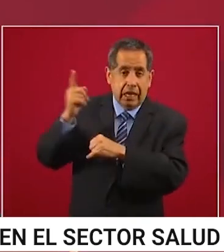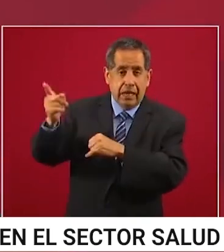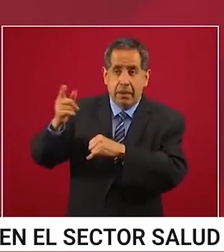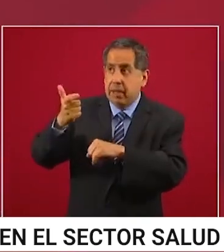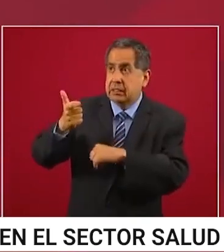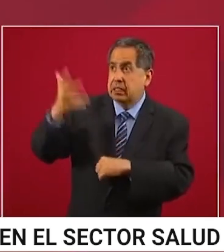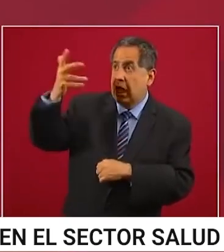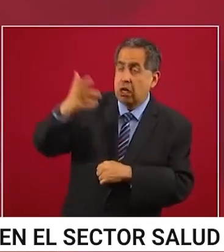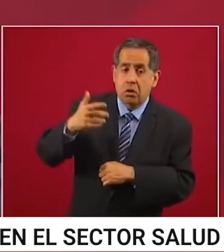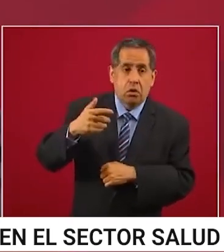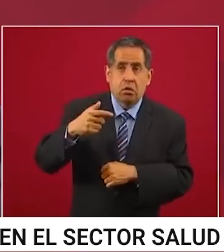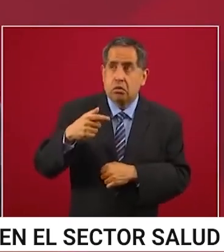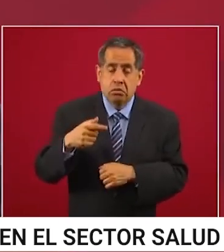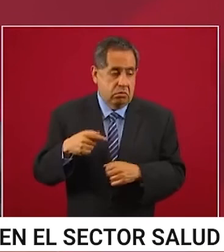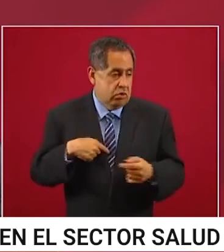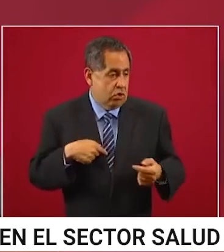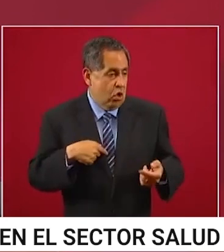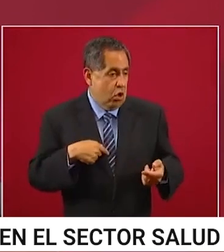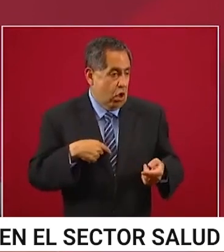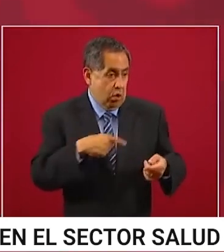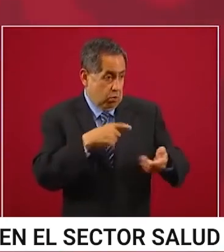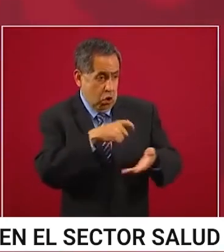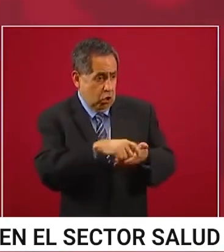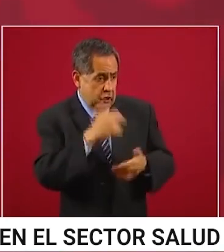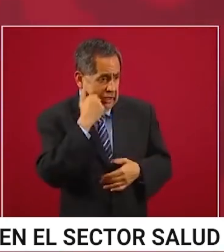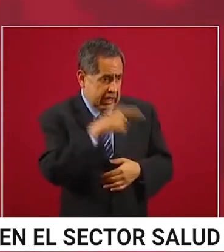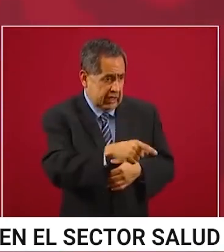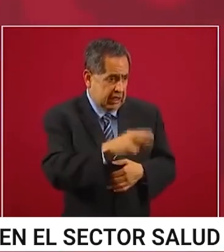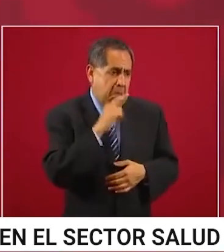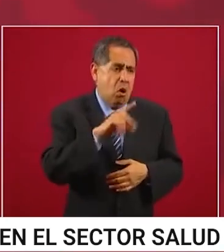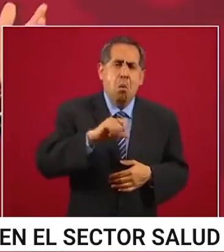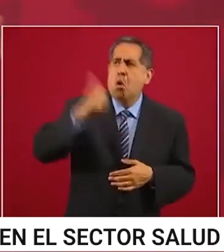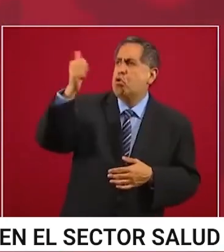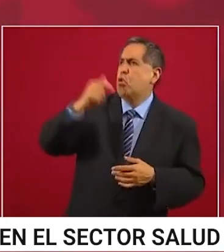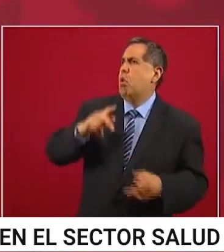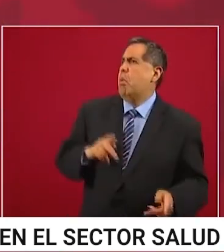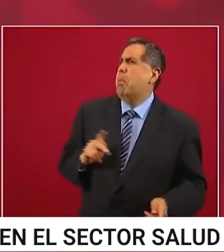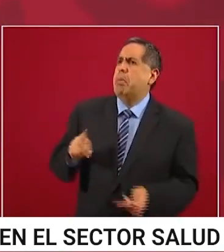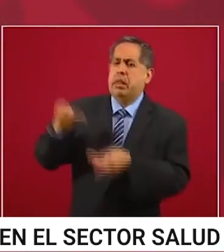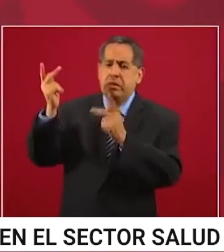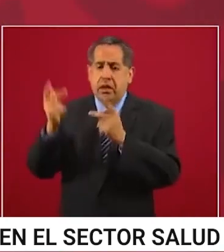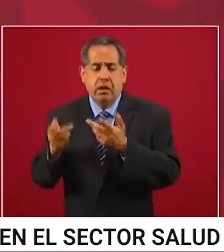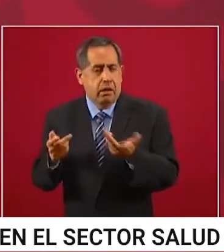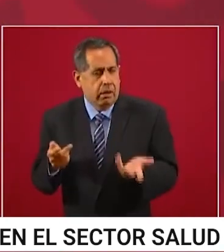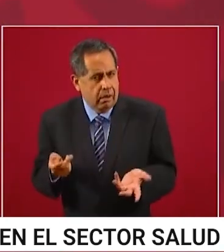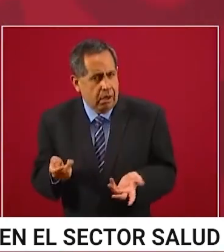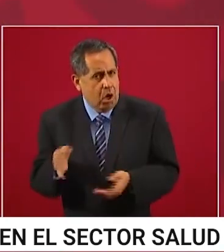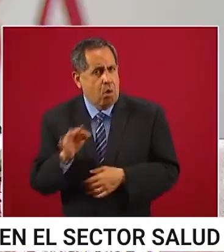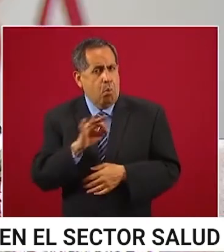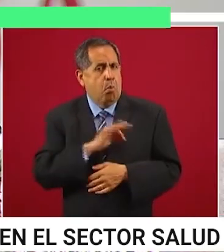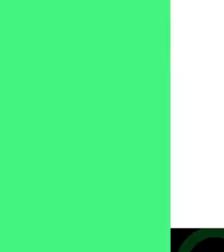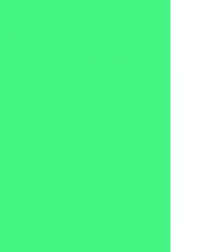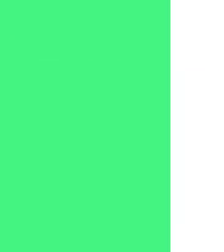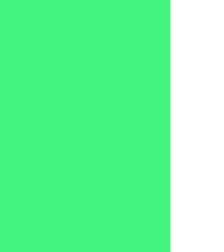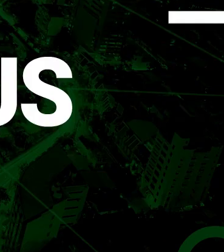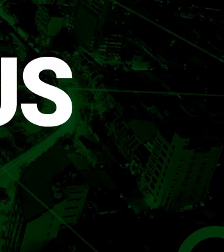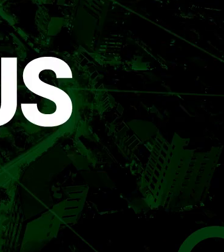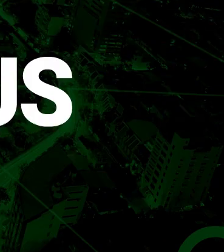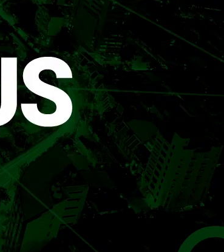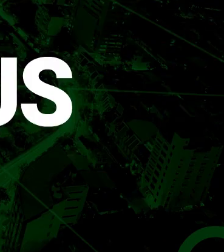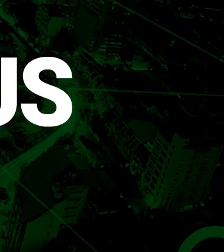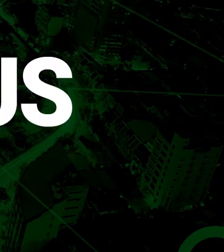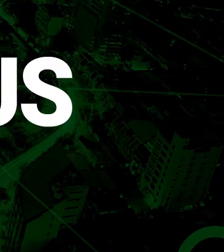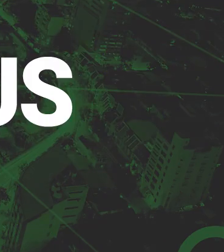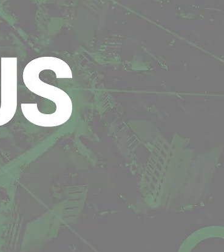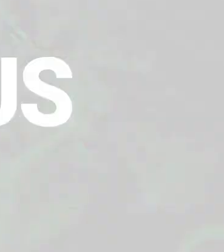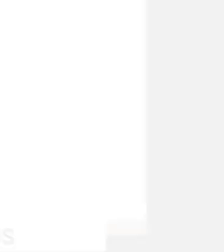el productor va y lo vende en otro país y legalmente sí lo puede hacer.